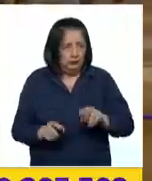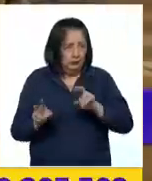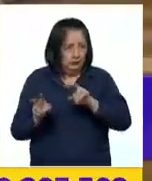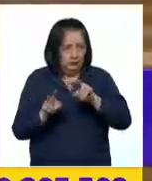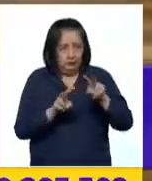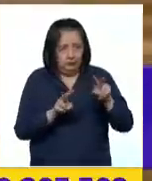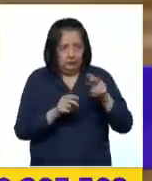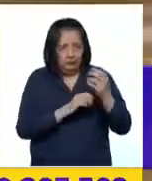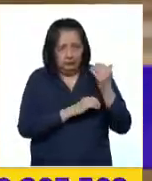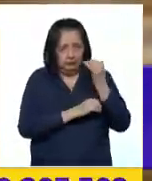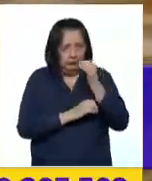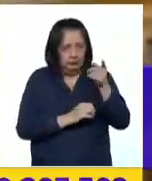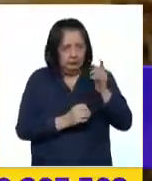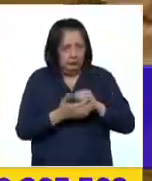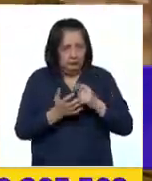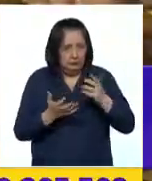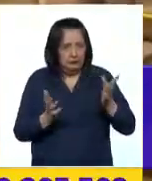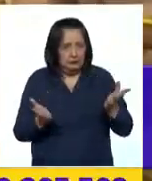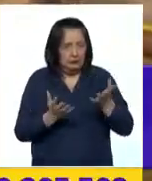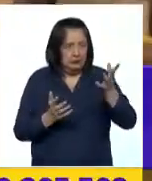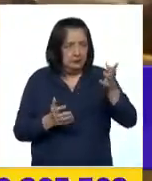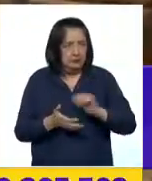1500 del BCP por el turno noche.